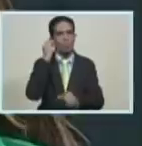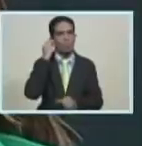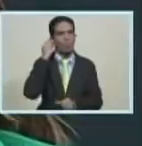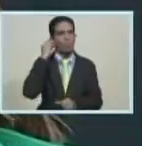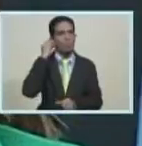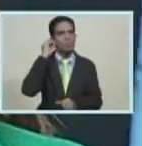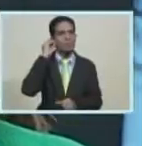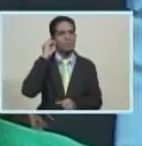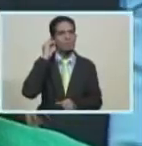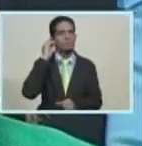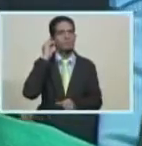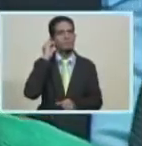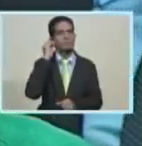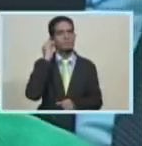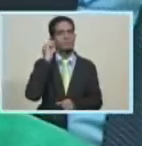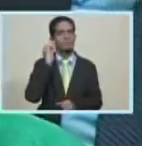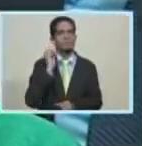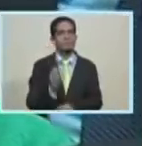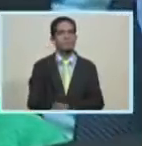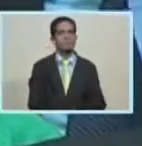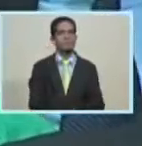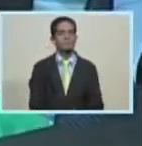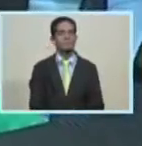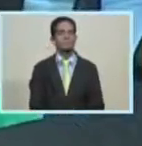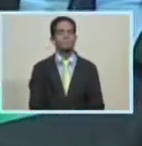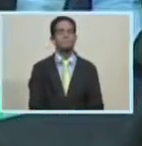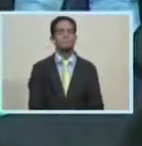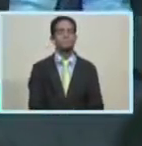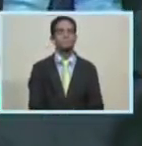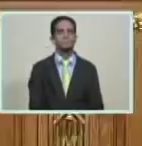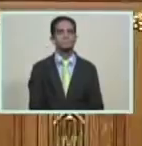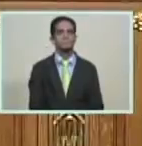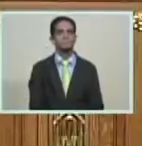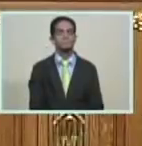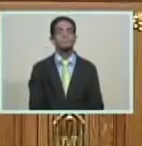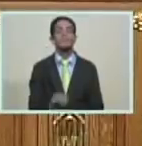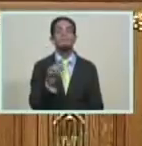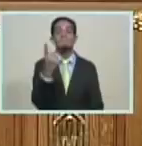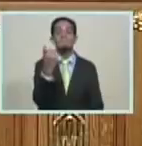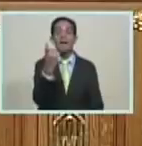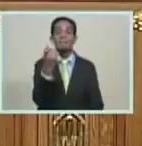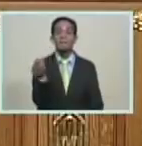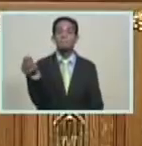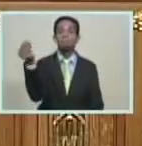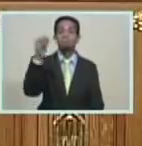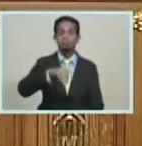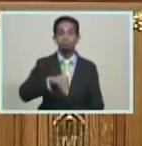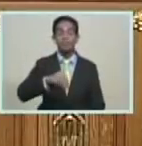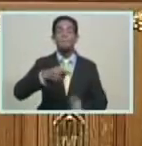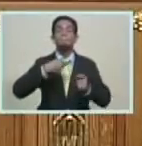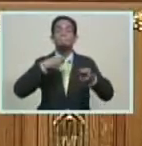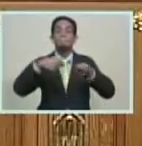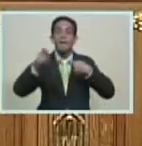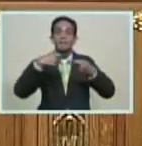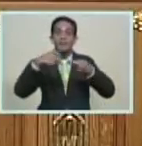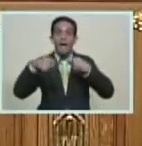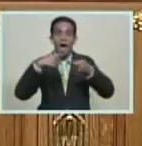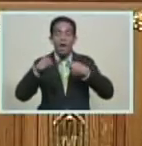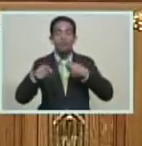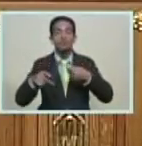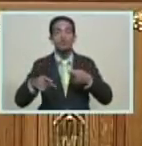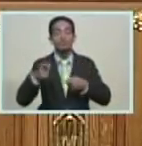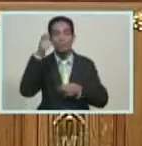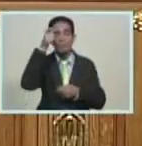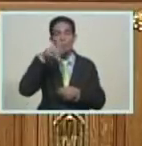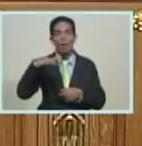Vayamos al avance de la multiplicación de las ferias del campo soberano, de los mercados populares. Yo di una